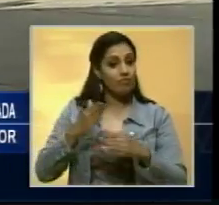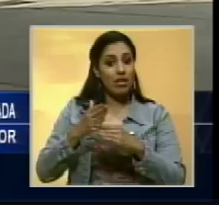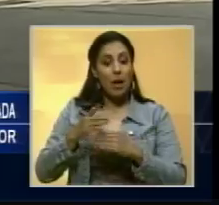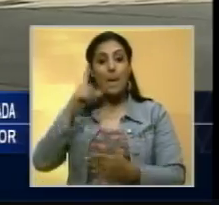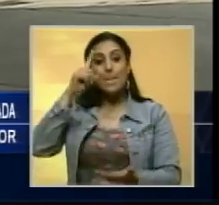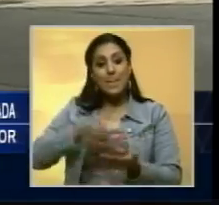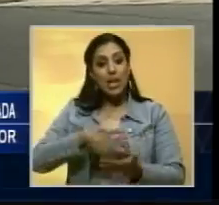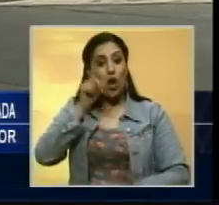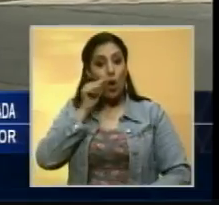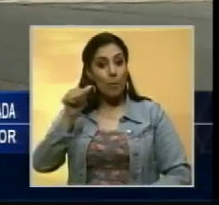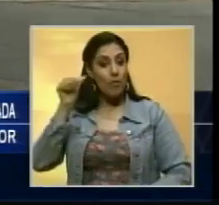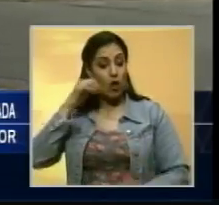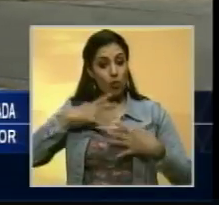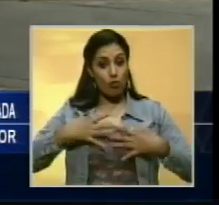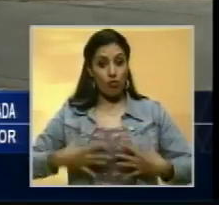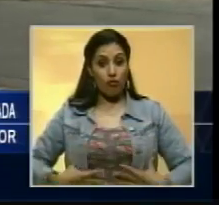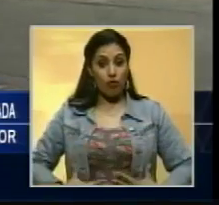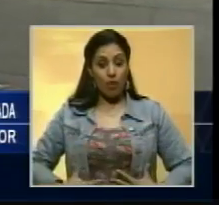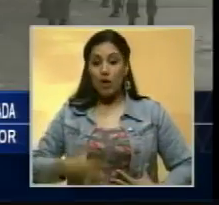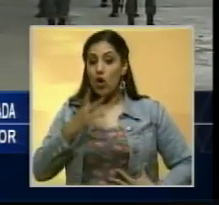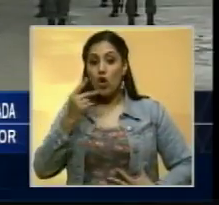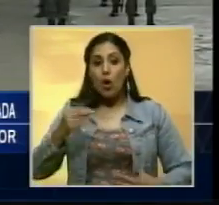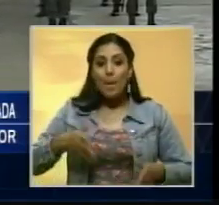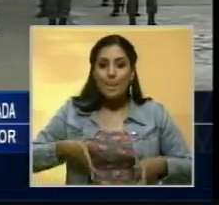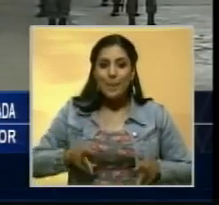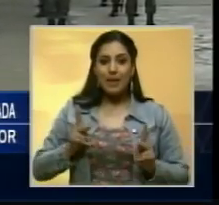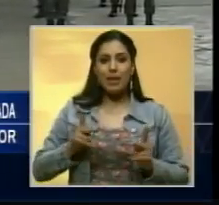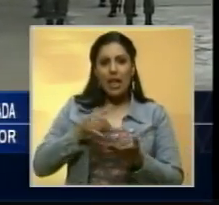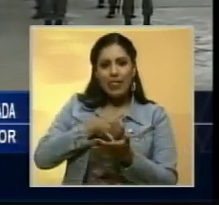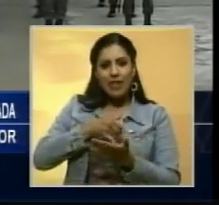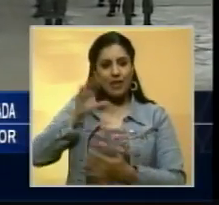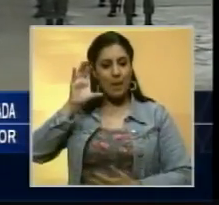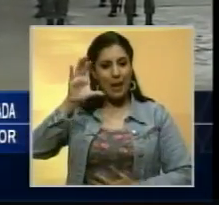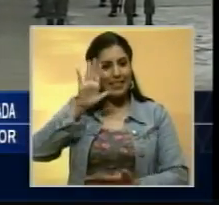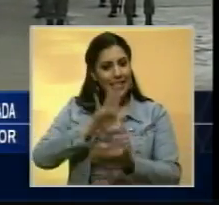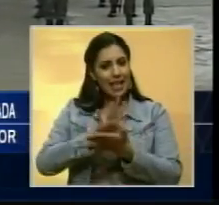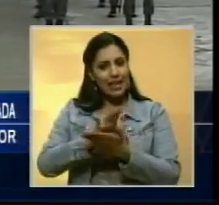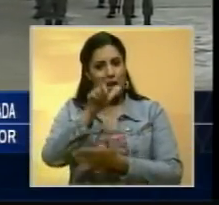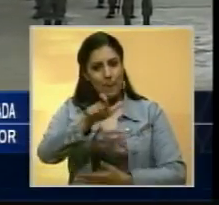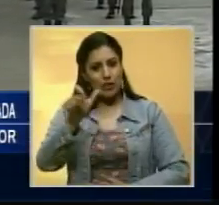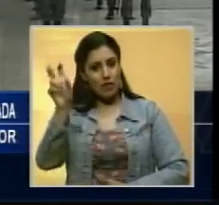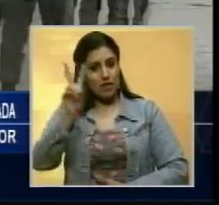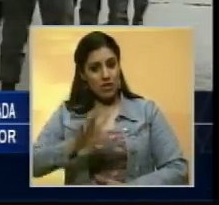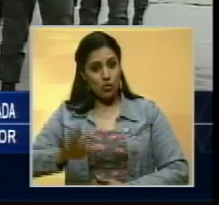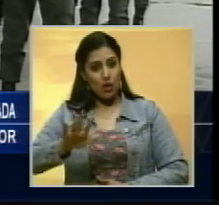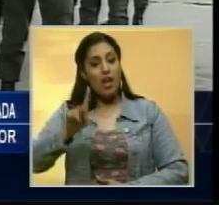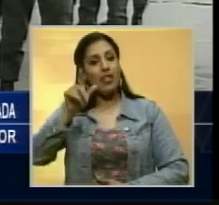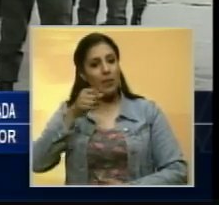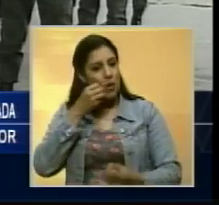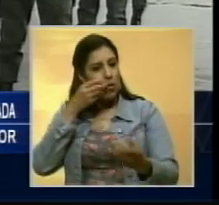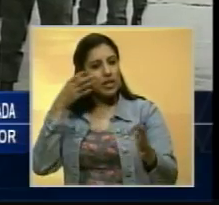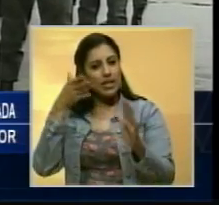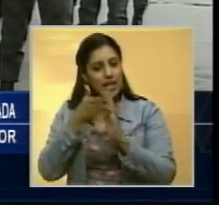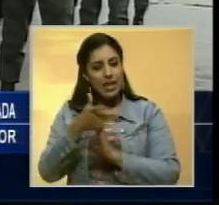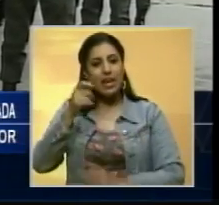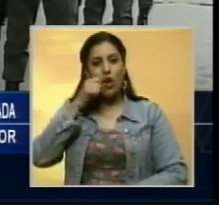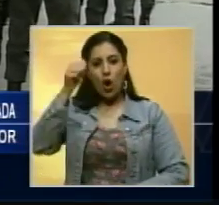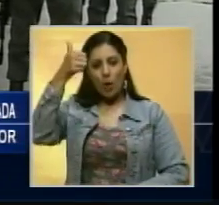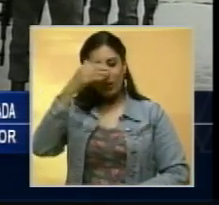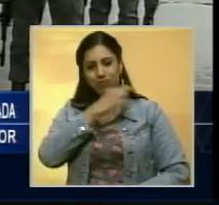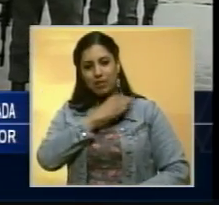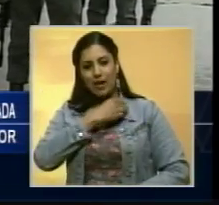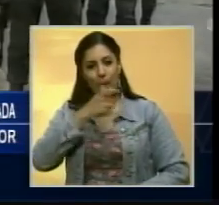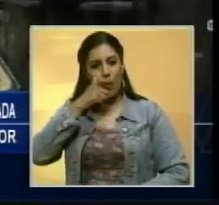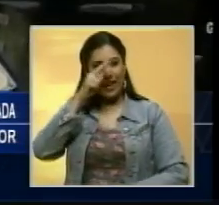miles de hombres y mujeres uniformados que no permitirán se vulnere la paz y tranquilidad de los venezolanos. Así lo enfatizó el comandante general